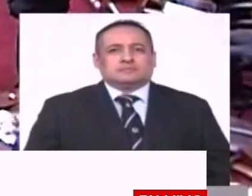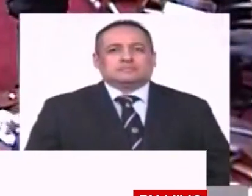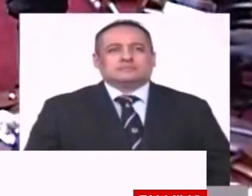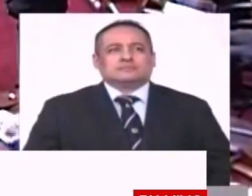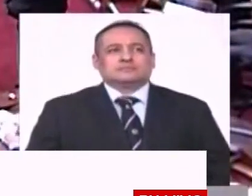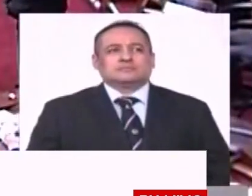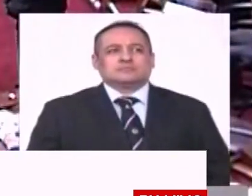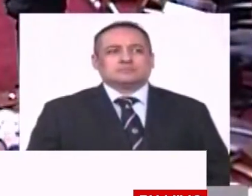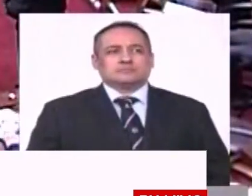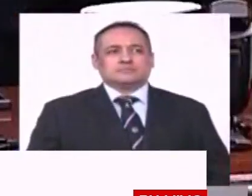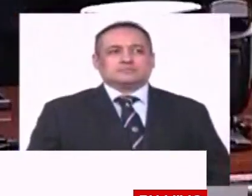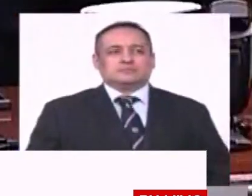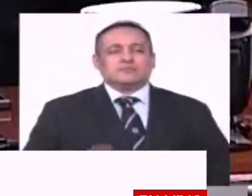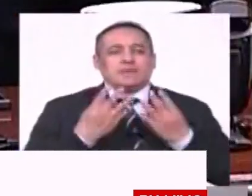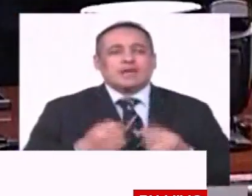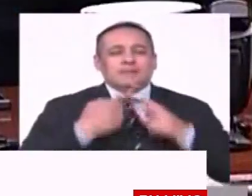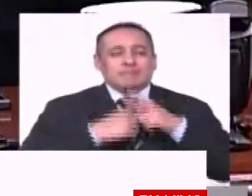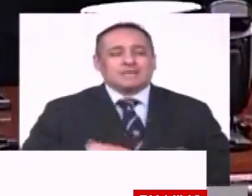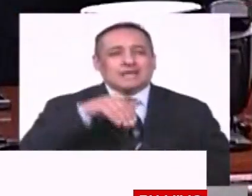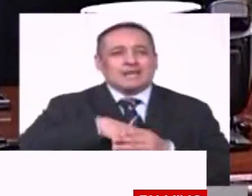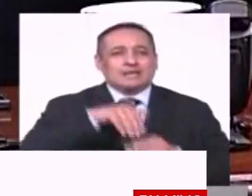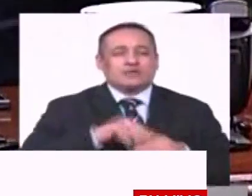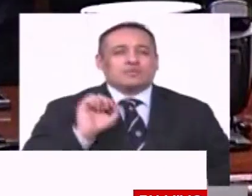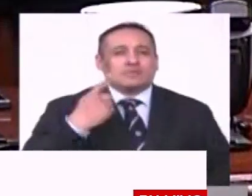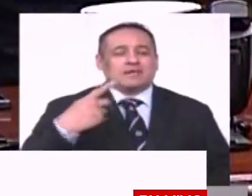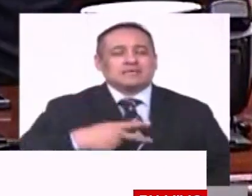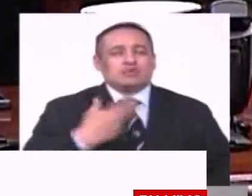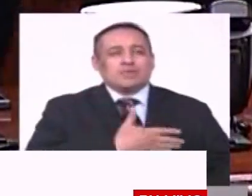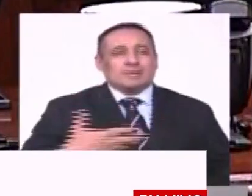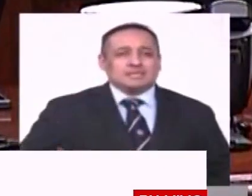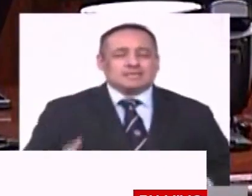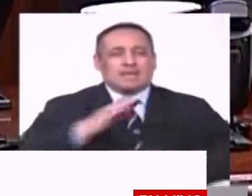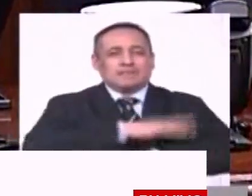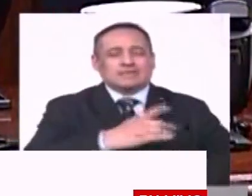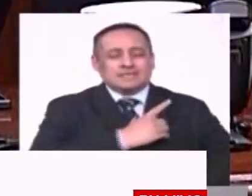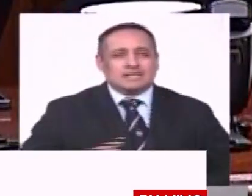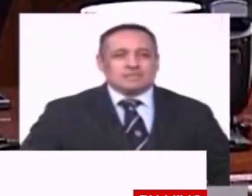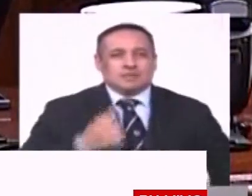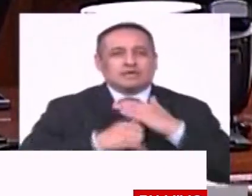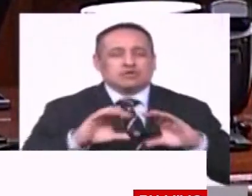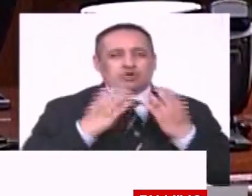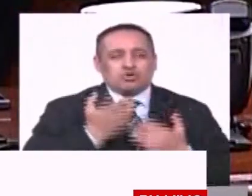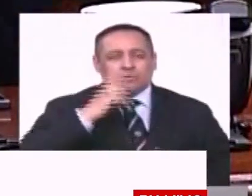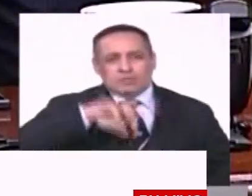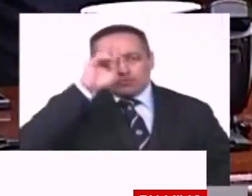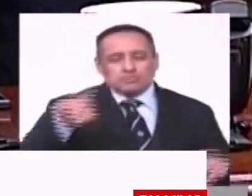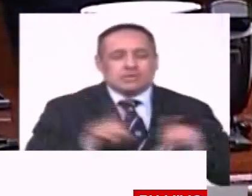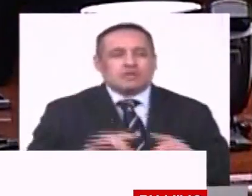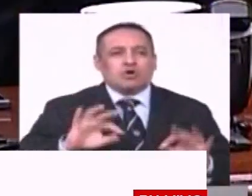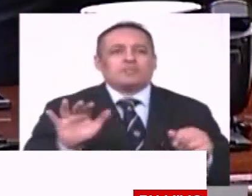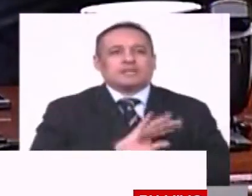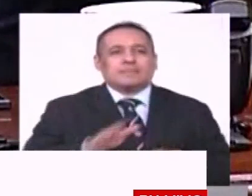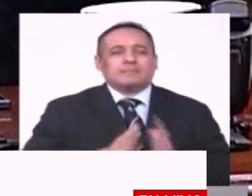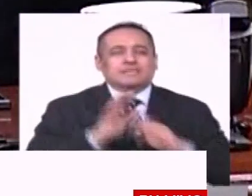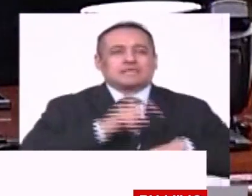Como hemos escuchado, Pedro Catiusca, el congresista William Soto Palacios ha declinado a su candidatura a la primera vicepresidencia del Congreso